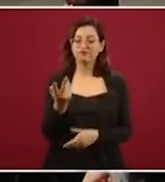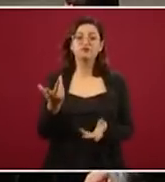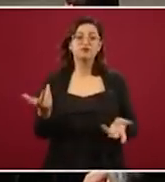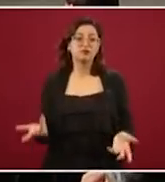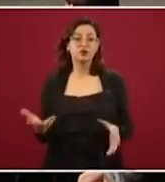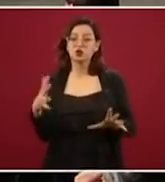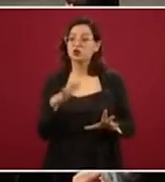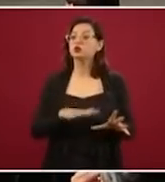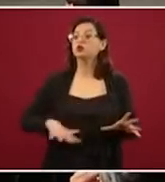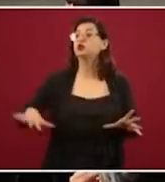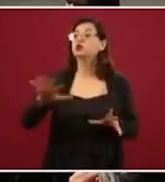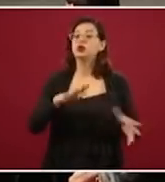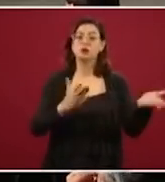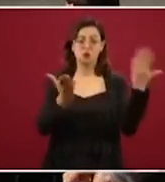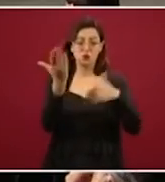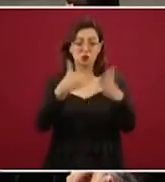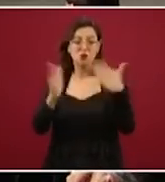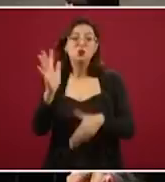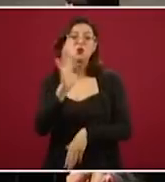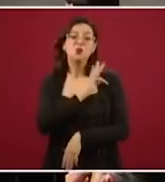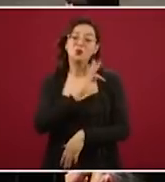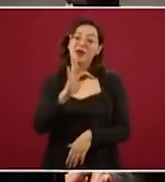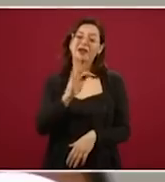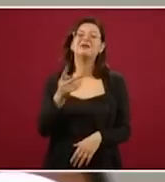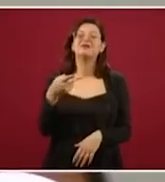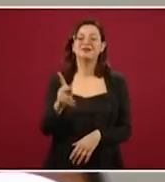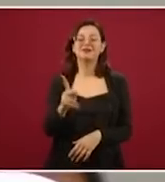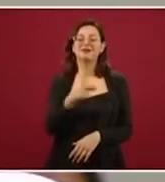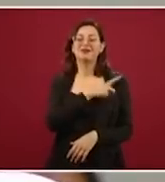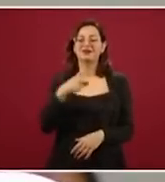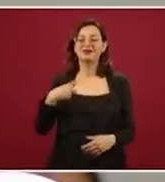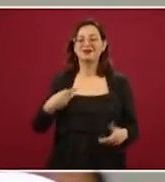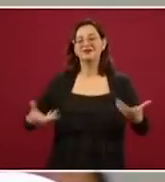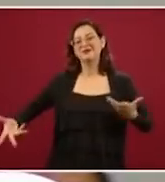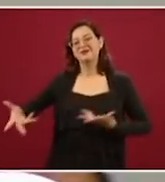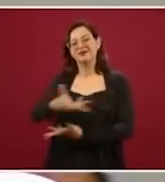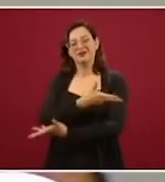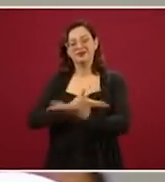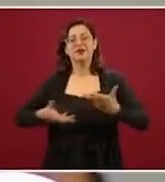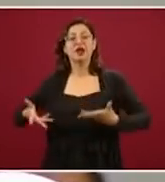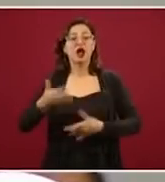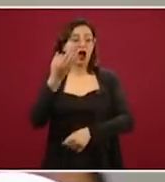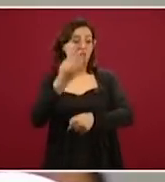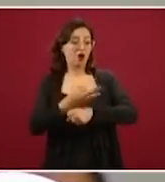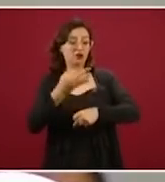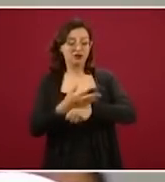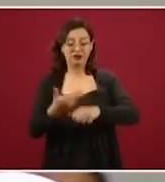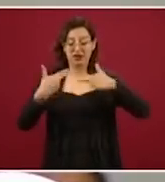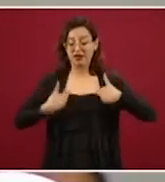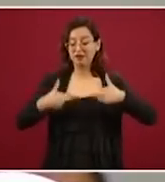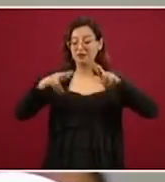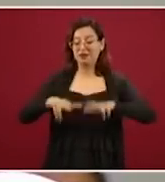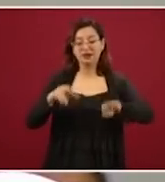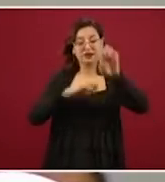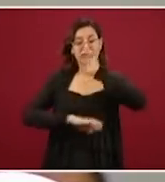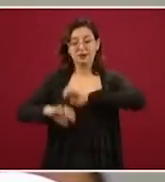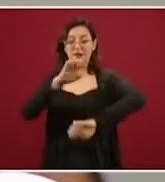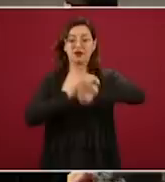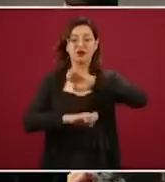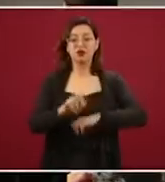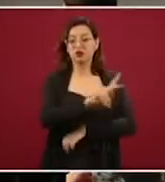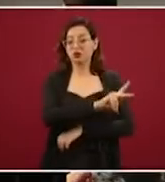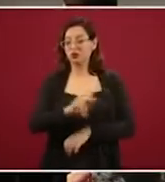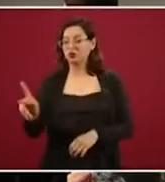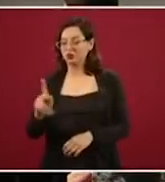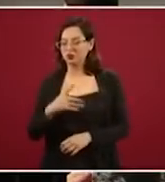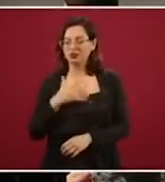entre nosotros. Aquí todos los organismos del sector empresarial representados por mis compañeros